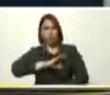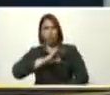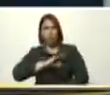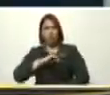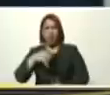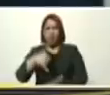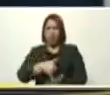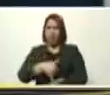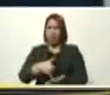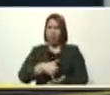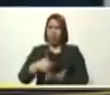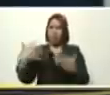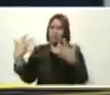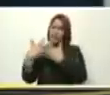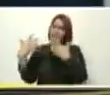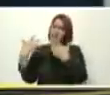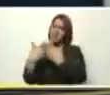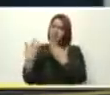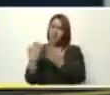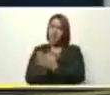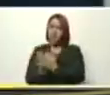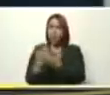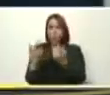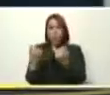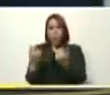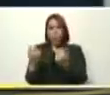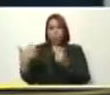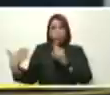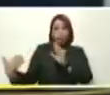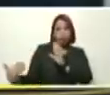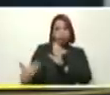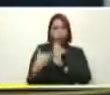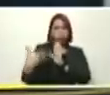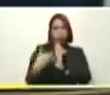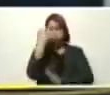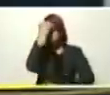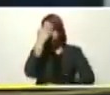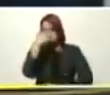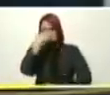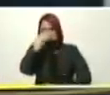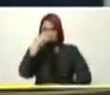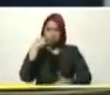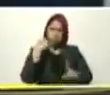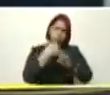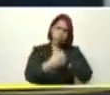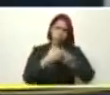por la guerra económica, el ataque criminal, las agresiones,